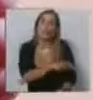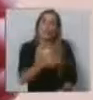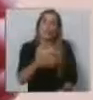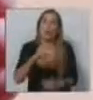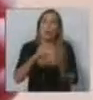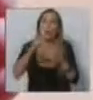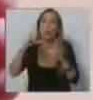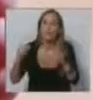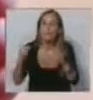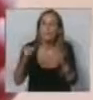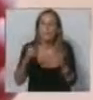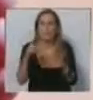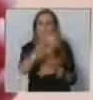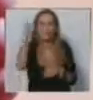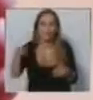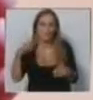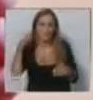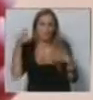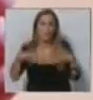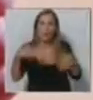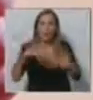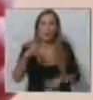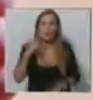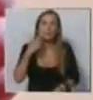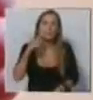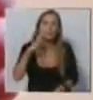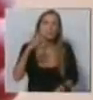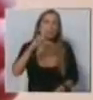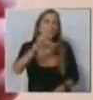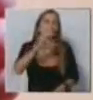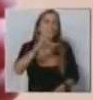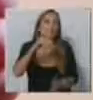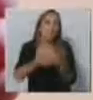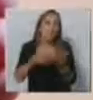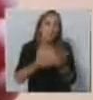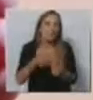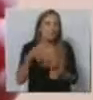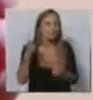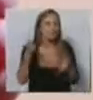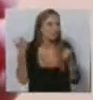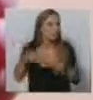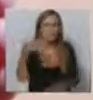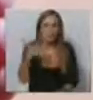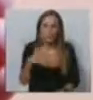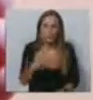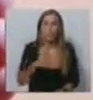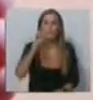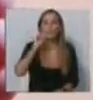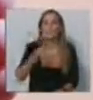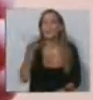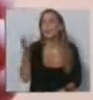mucho dinero. Bueno, eso el tiempo lo dirá. También reflexionaban sobre si no fue poco el dinero que gastaron en Instagram, que